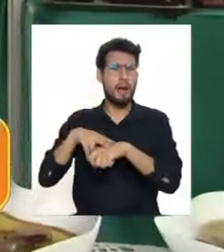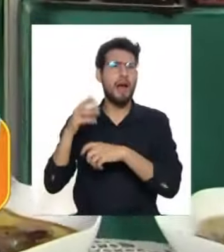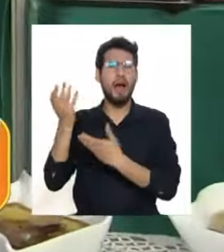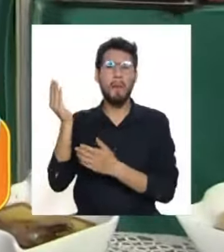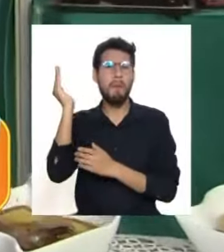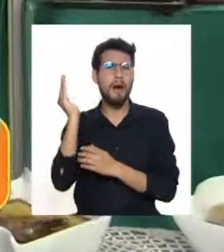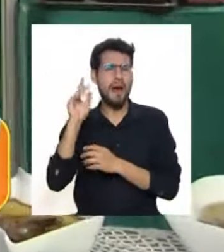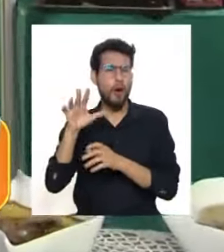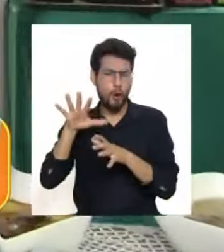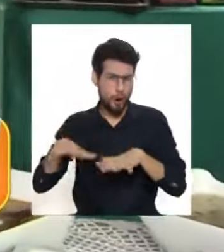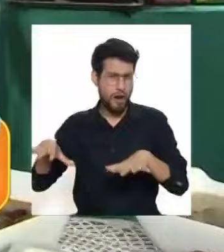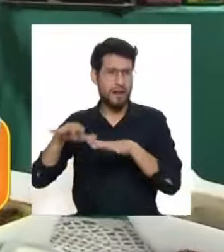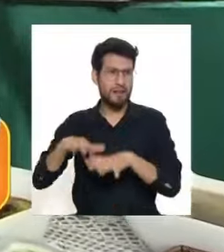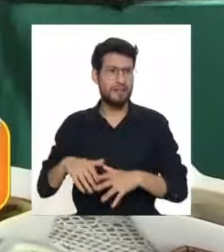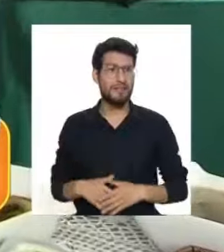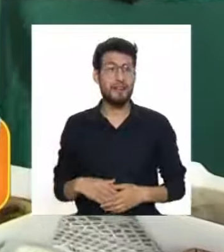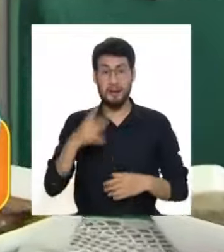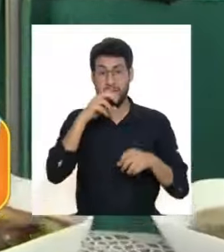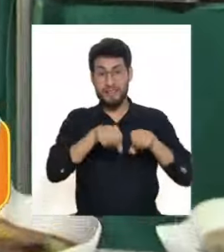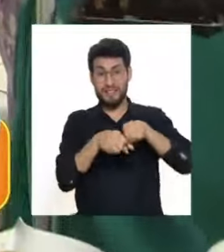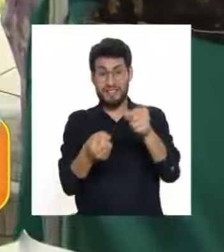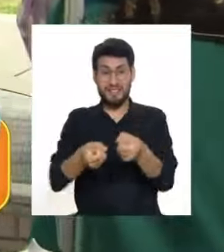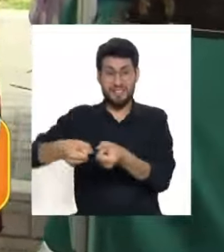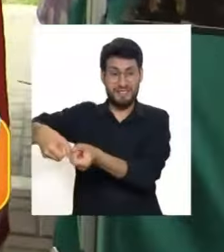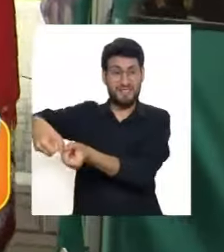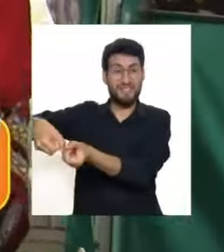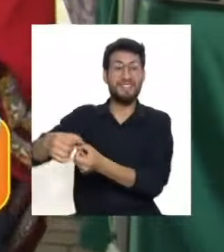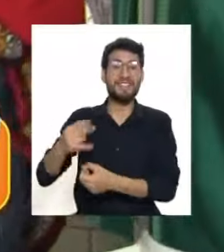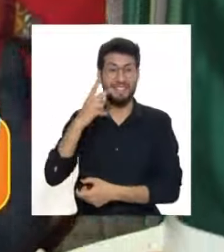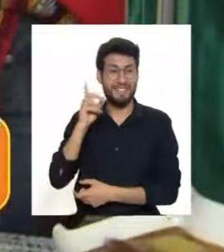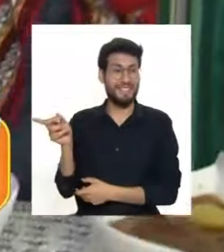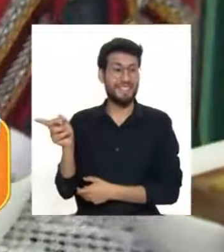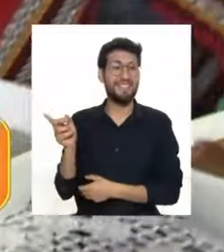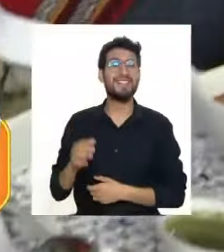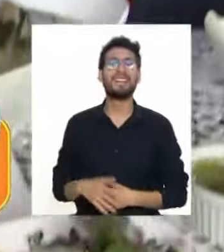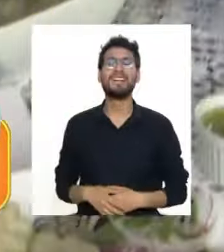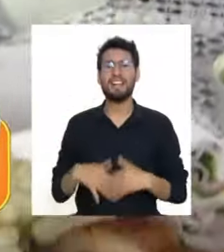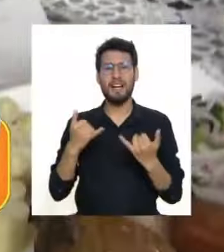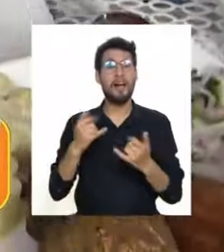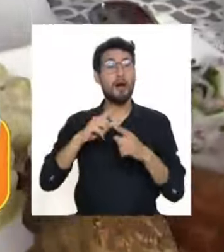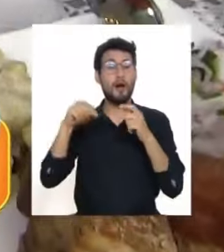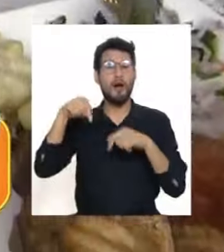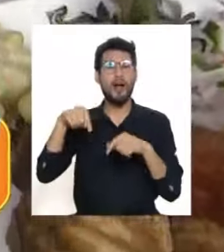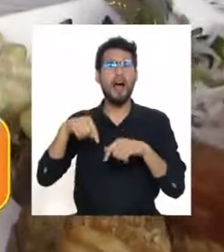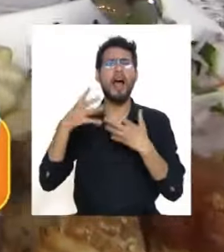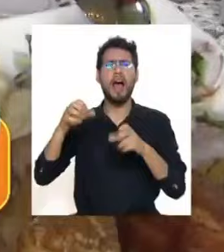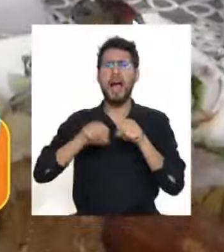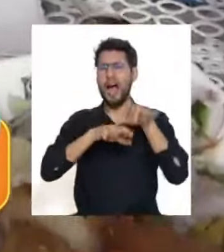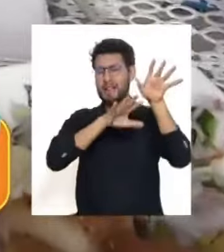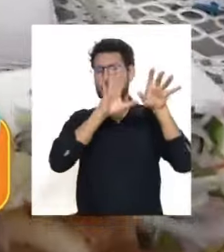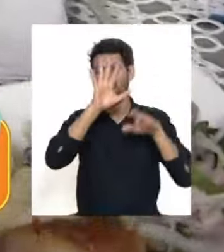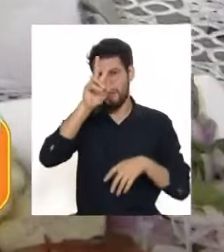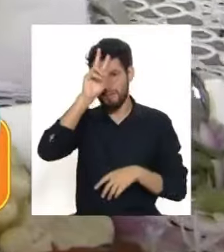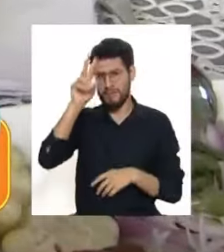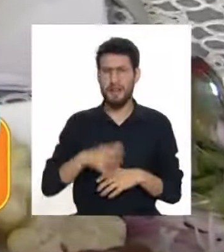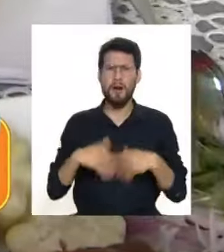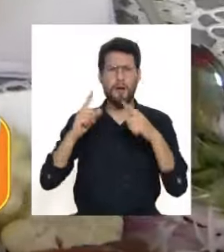Papas nativas, justamente mencioné. Mira la papa nativa, en los Andes de nuestro Perú,